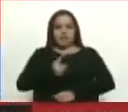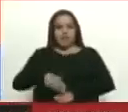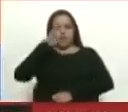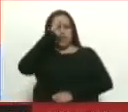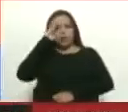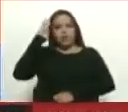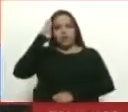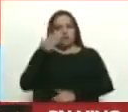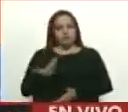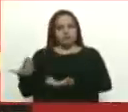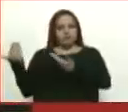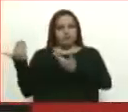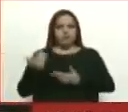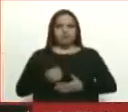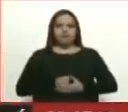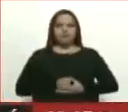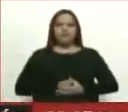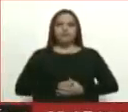Cabello. Escuchemos.